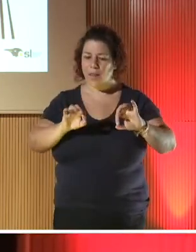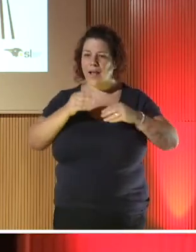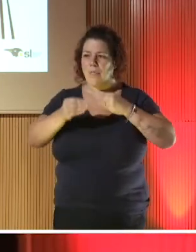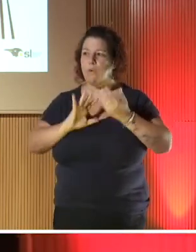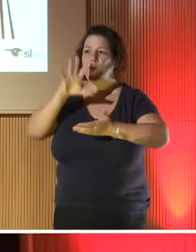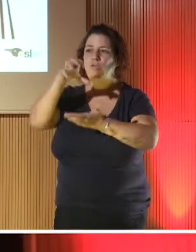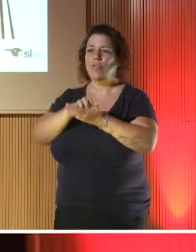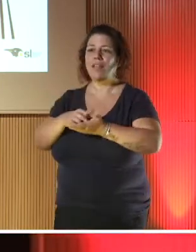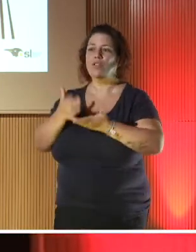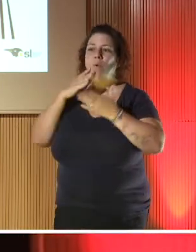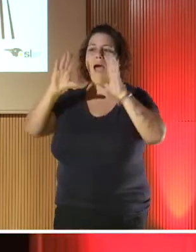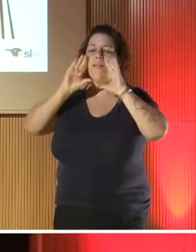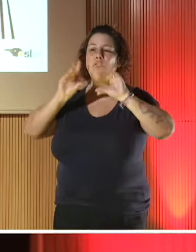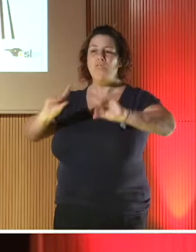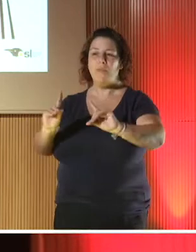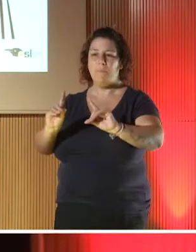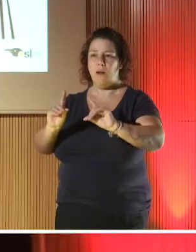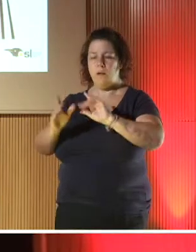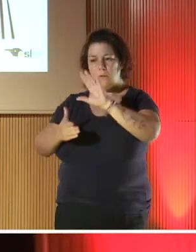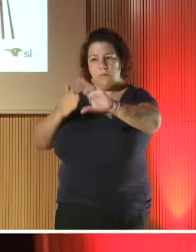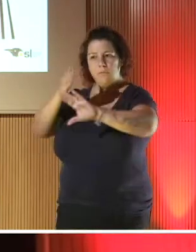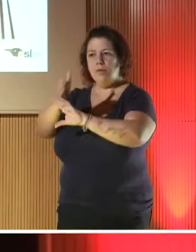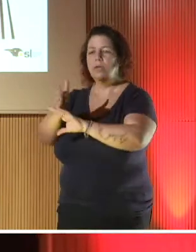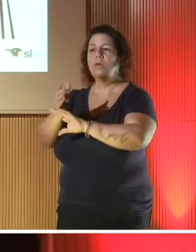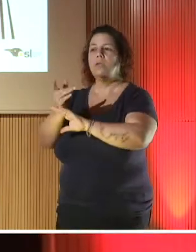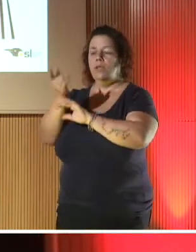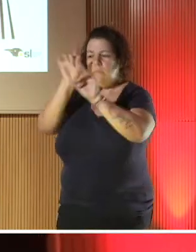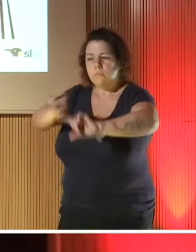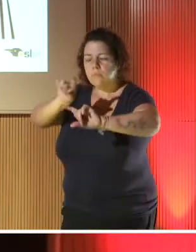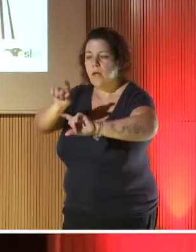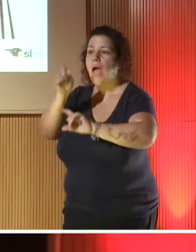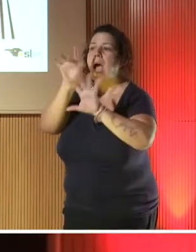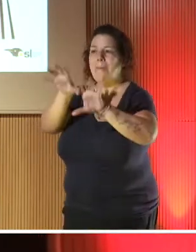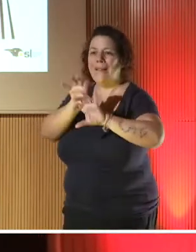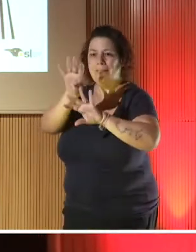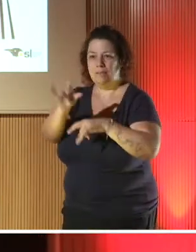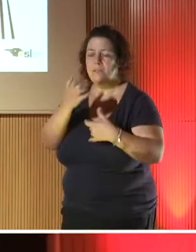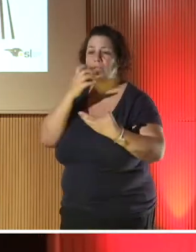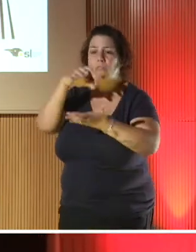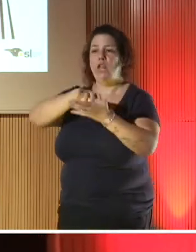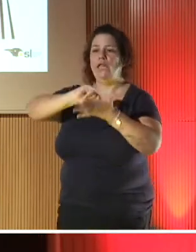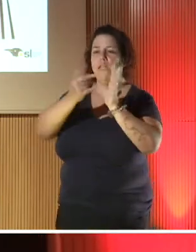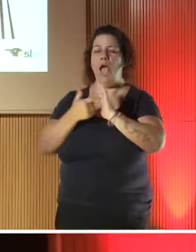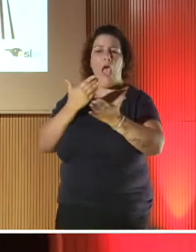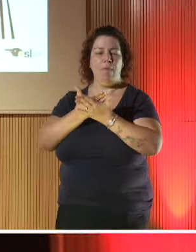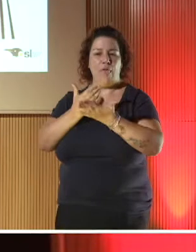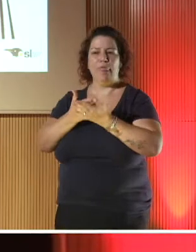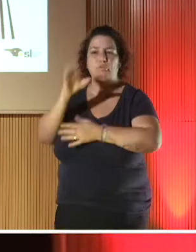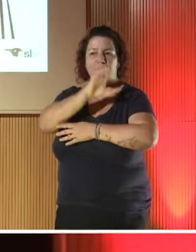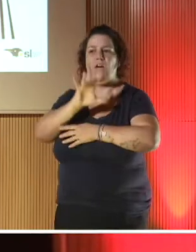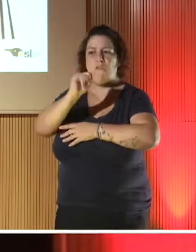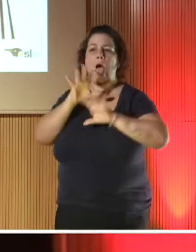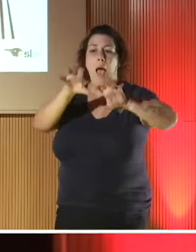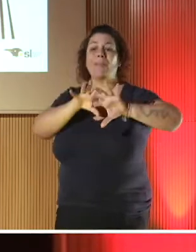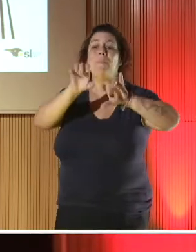a centros de atención temprana y los niños aprenden. Claro que sí. Si los centros tienen técnicas con evidencia científica, aprenden.